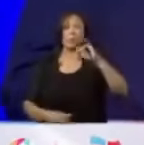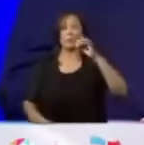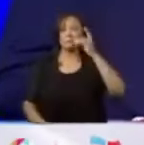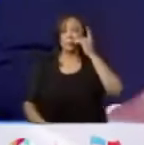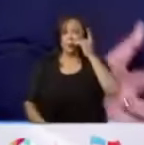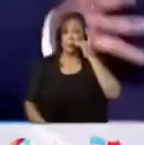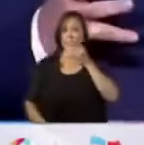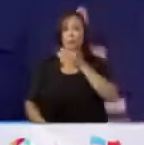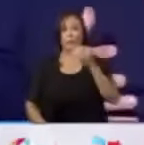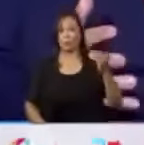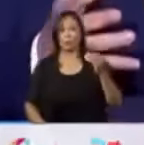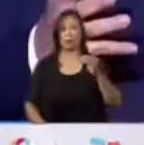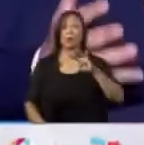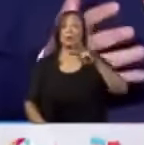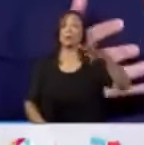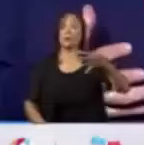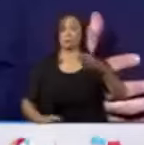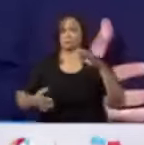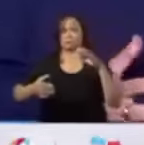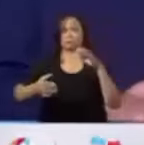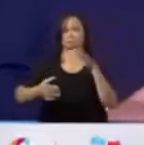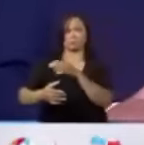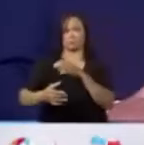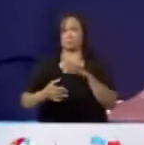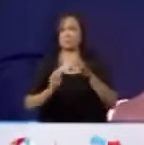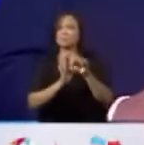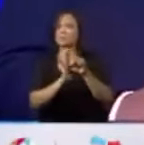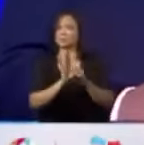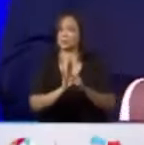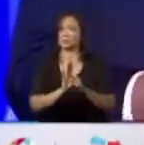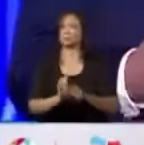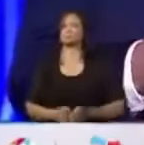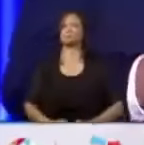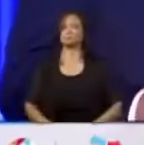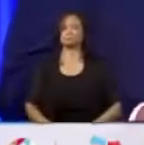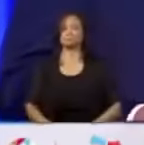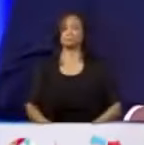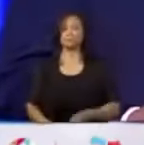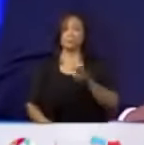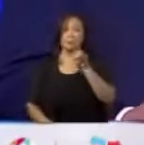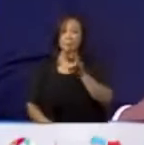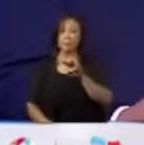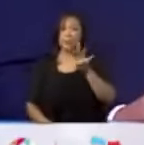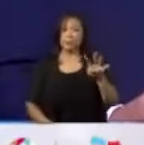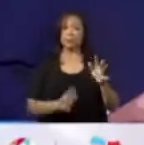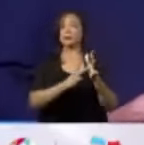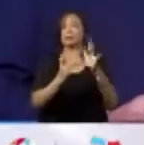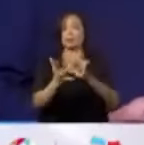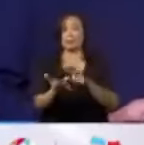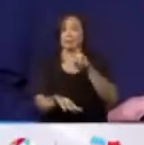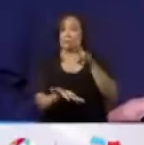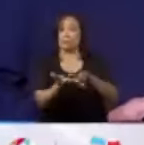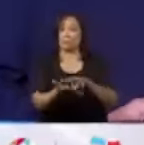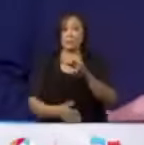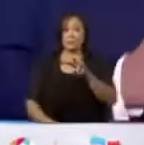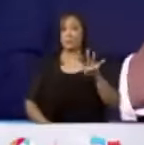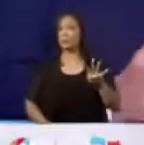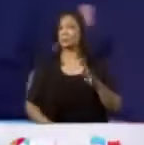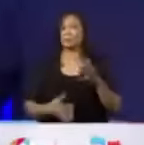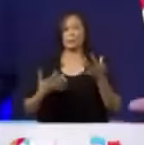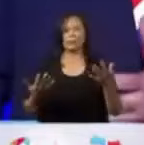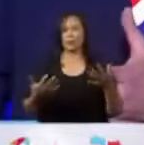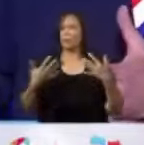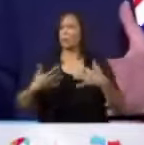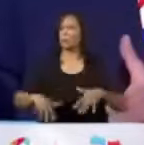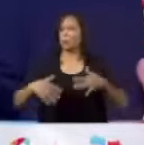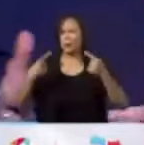Pablo Duarte, como el cuarto poder del Estado. Pero este 24 de abril de 2024